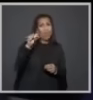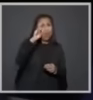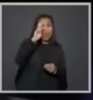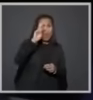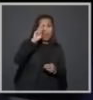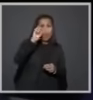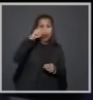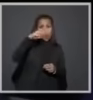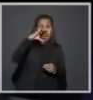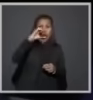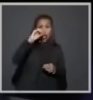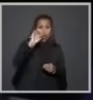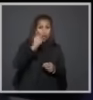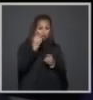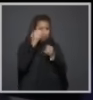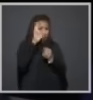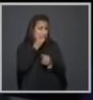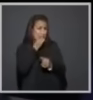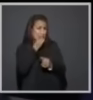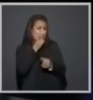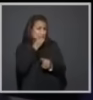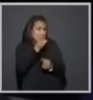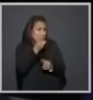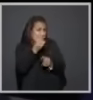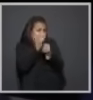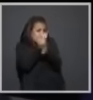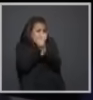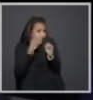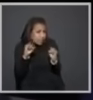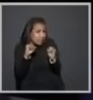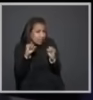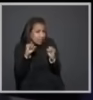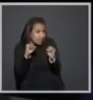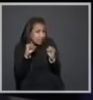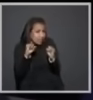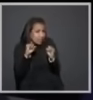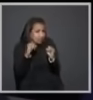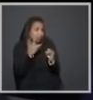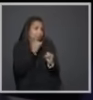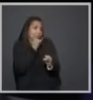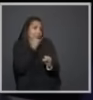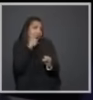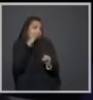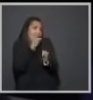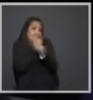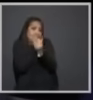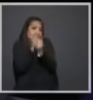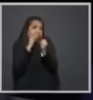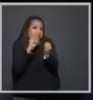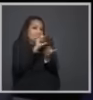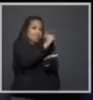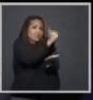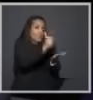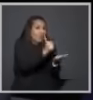El Bronco. Sí, es independiente de los ciudadanos, no de la mafia del poder.